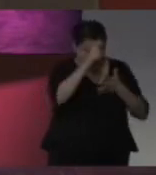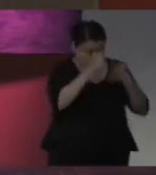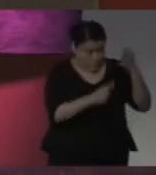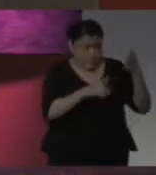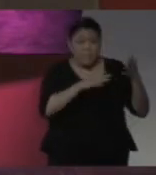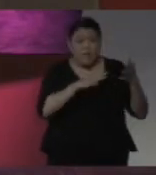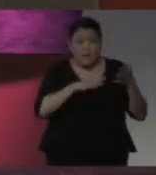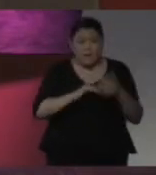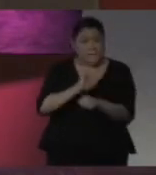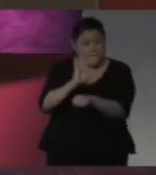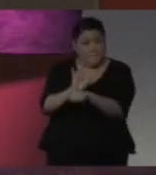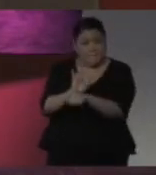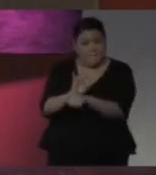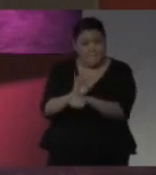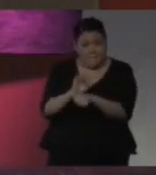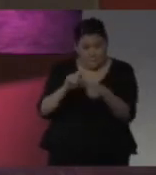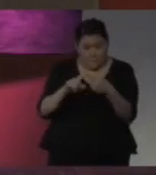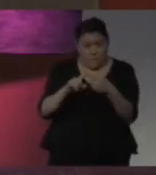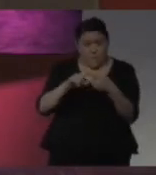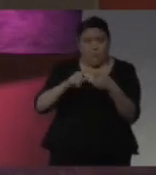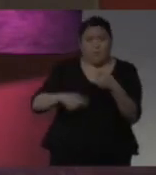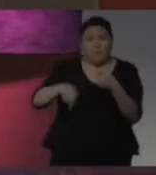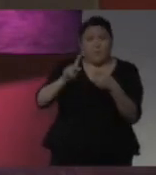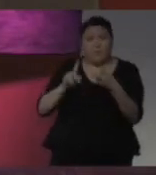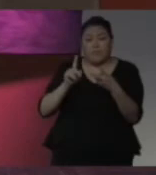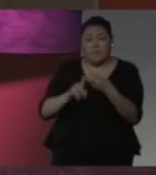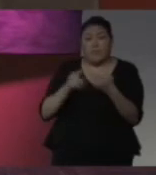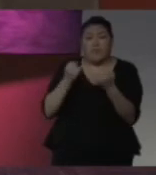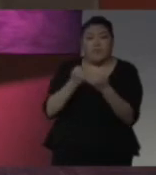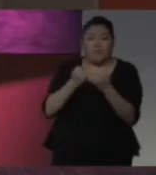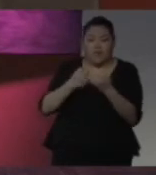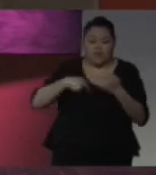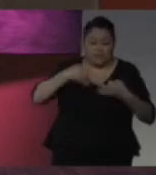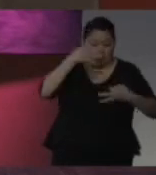los derechos y en el juzgar,